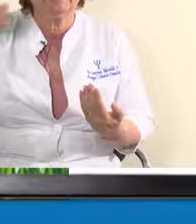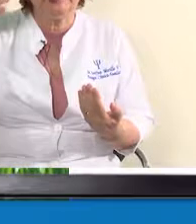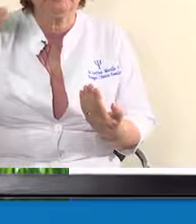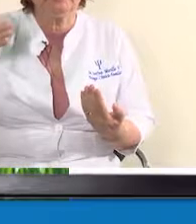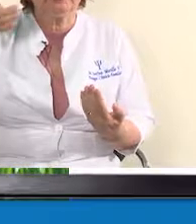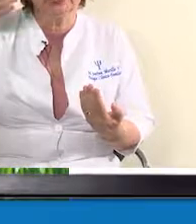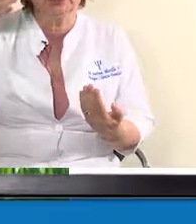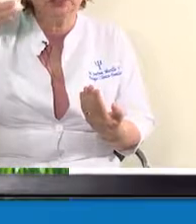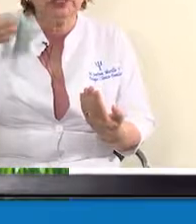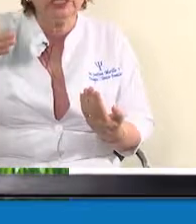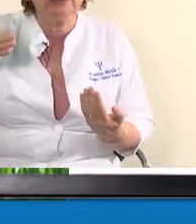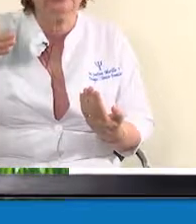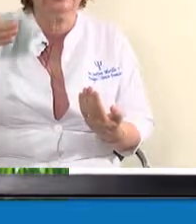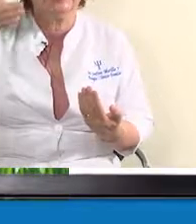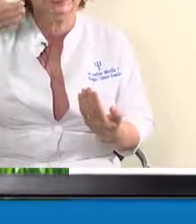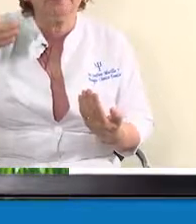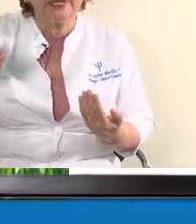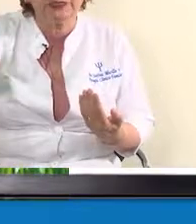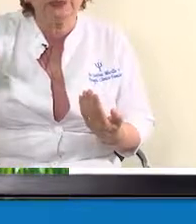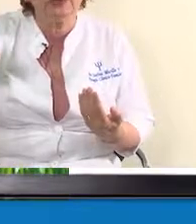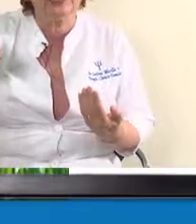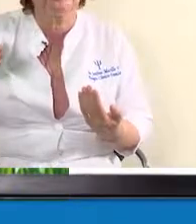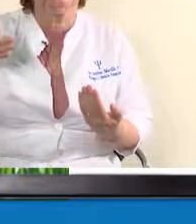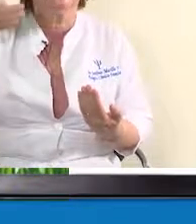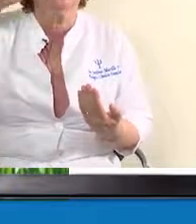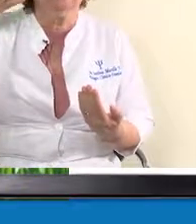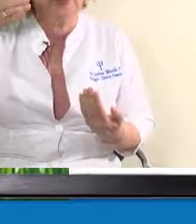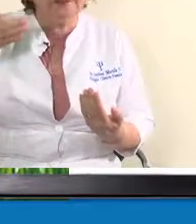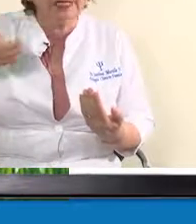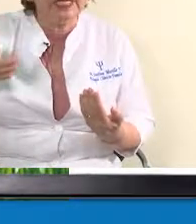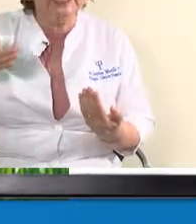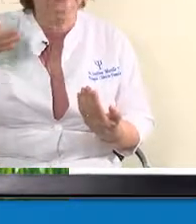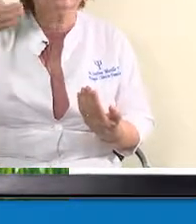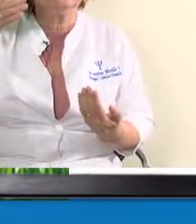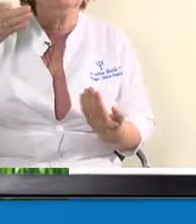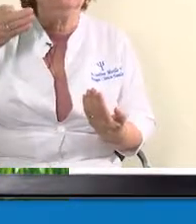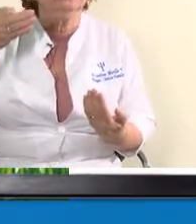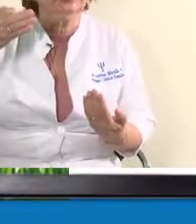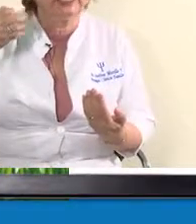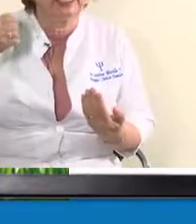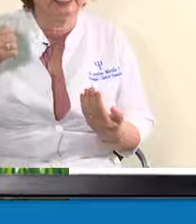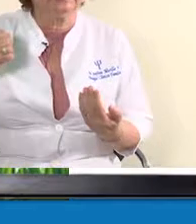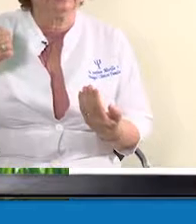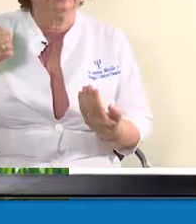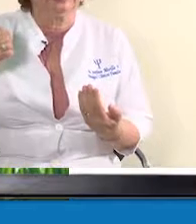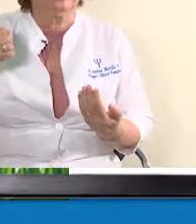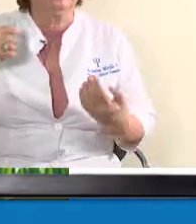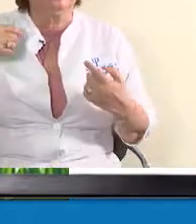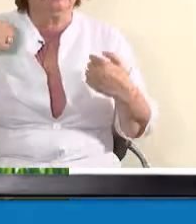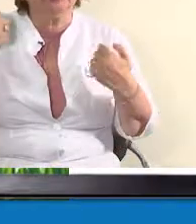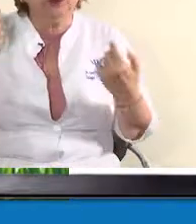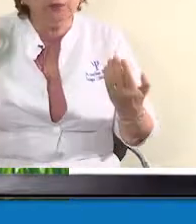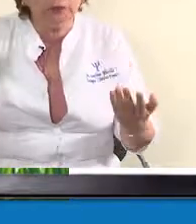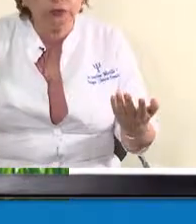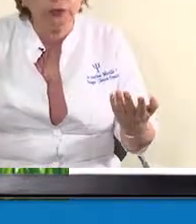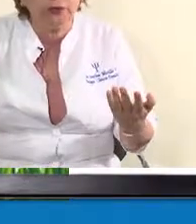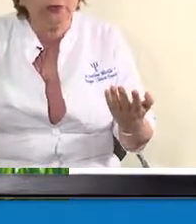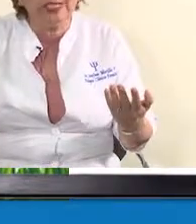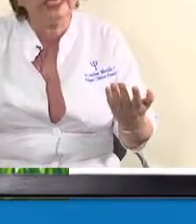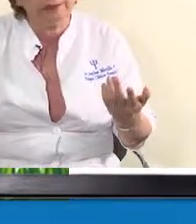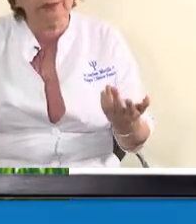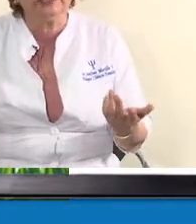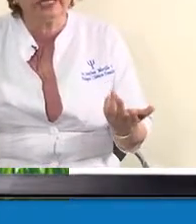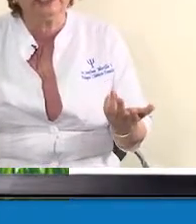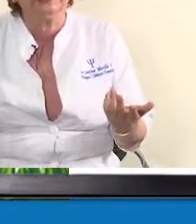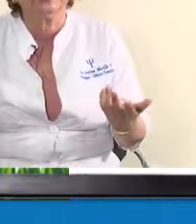potenciar el papel protagónico de las personas, familias y comunidades en la